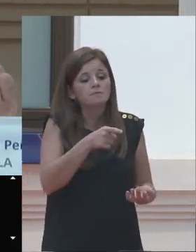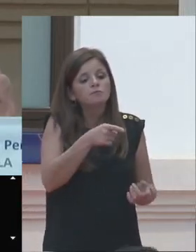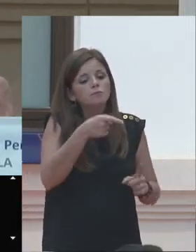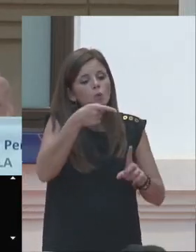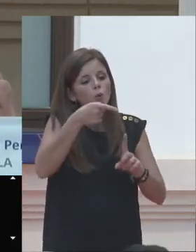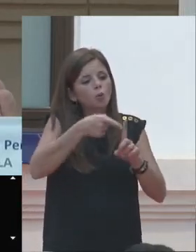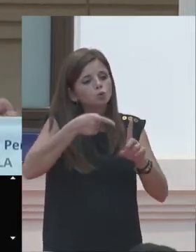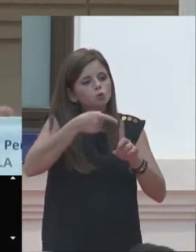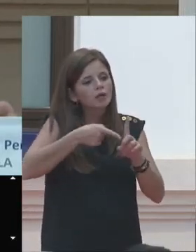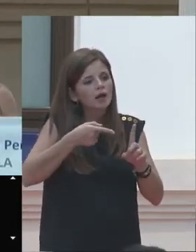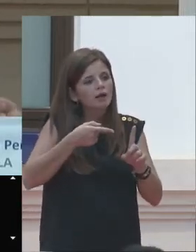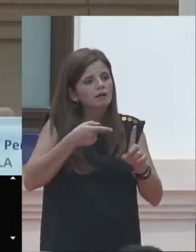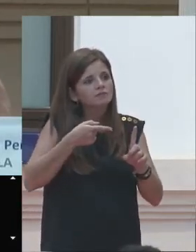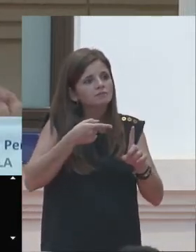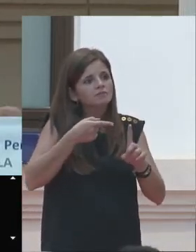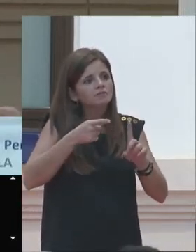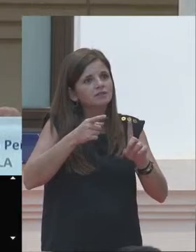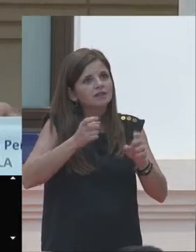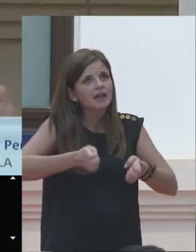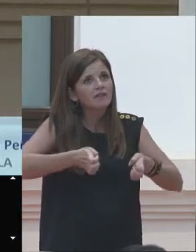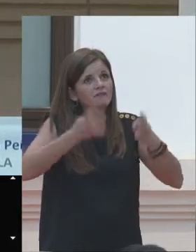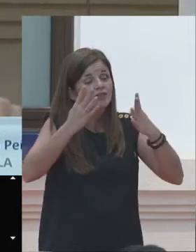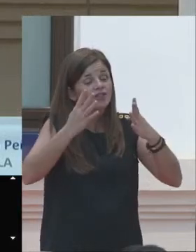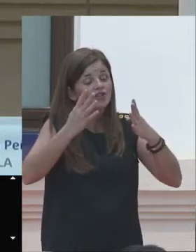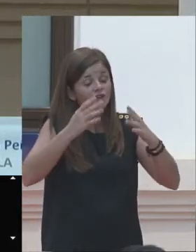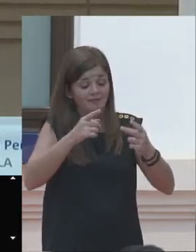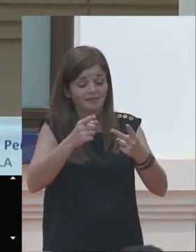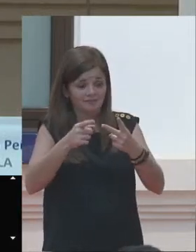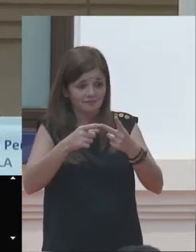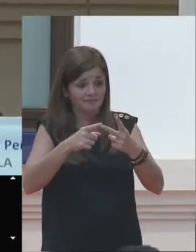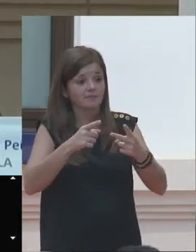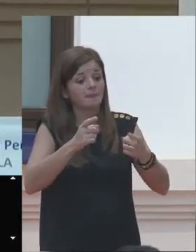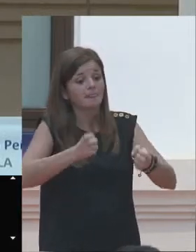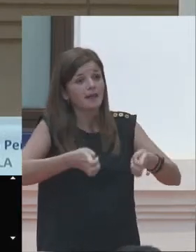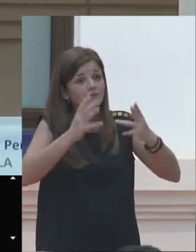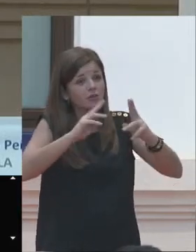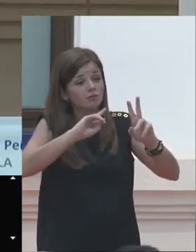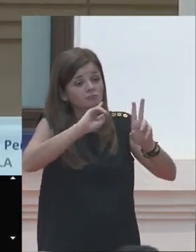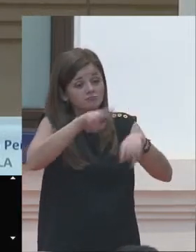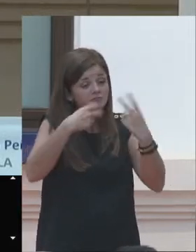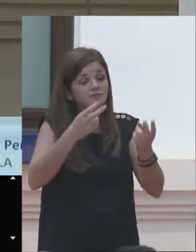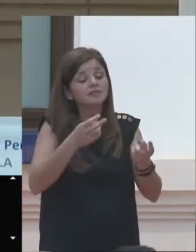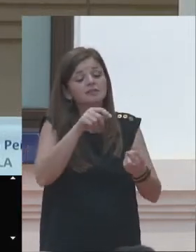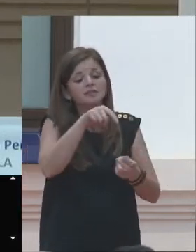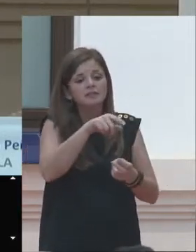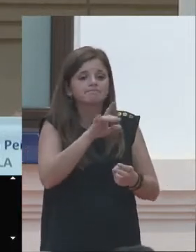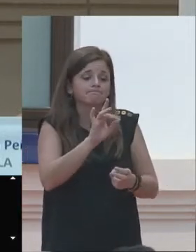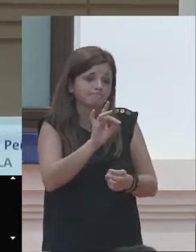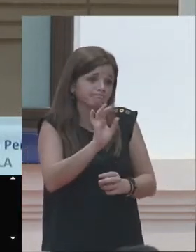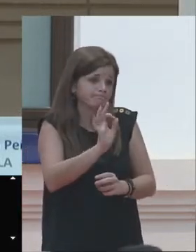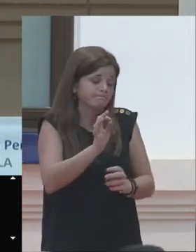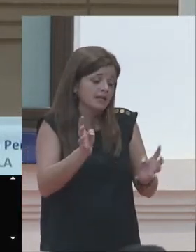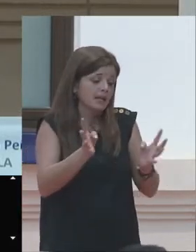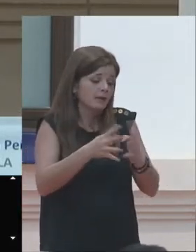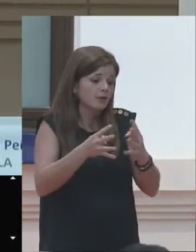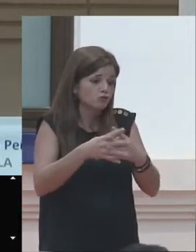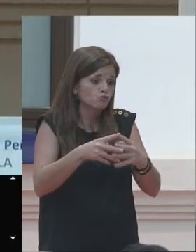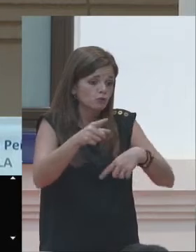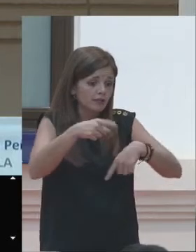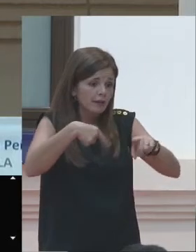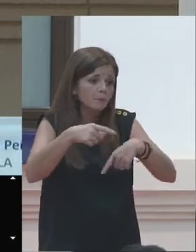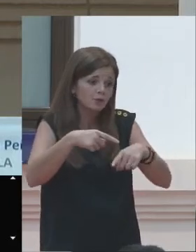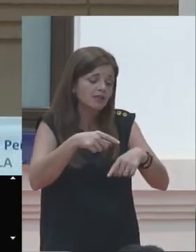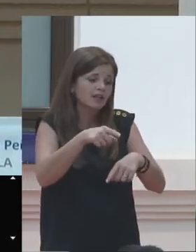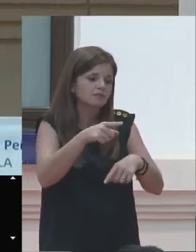utilizar en la rehabilitación de edificios, y lógicamente muchas de las infraestructuras de transporte están